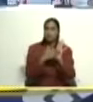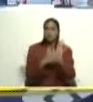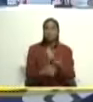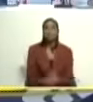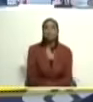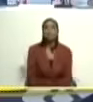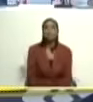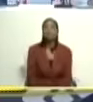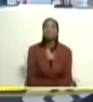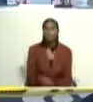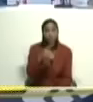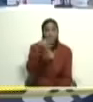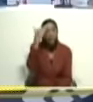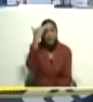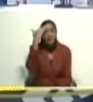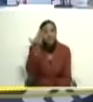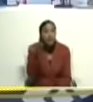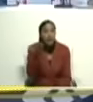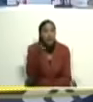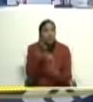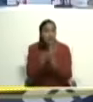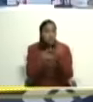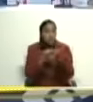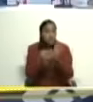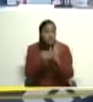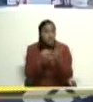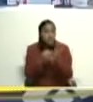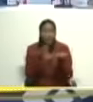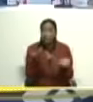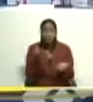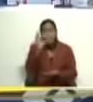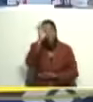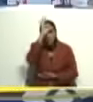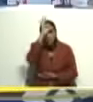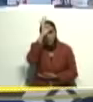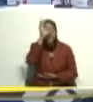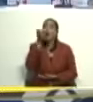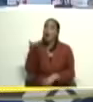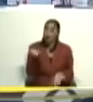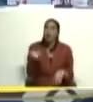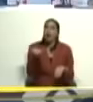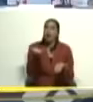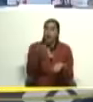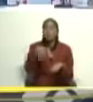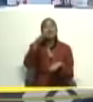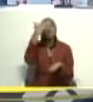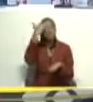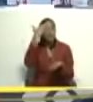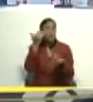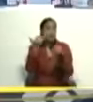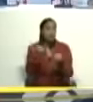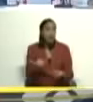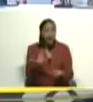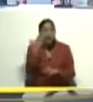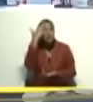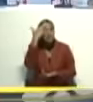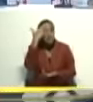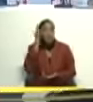Pues sépanlo. ¿No sabía Rodríguez Cabello? Pues sépanlo.